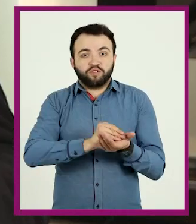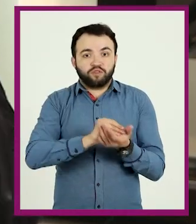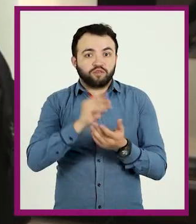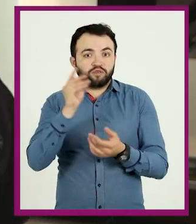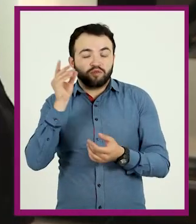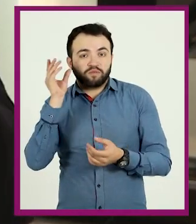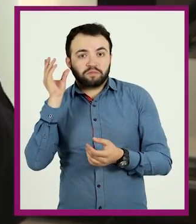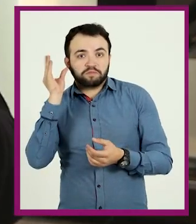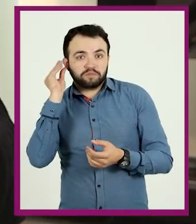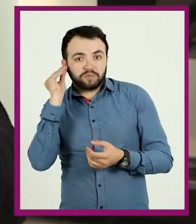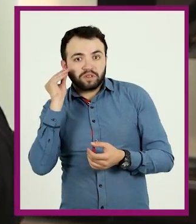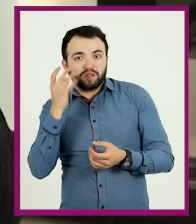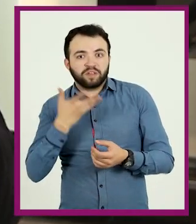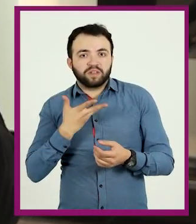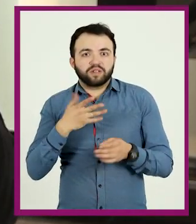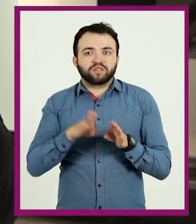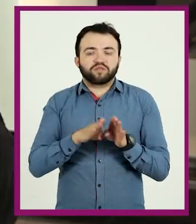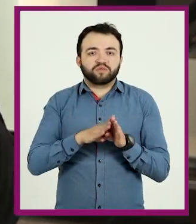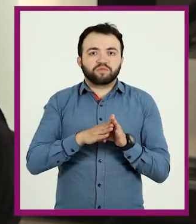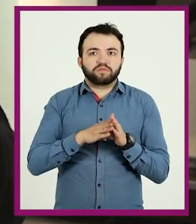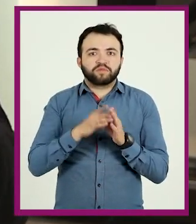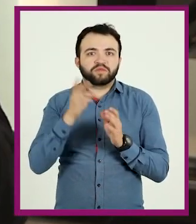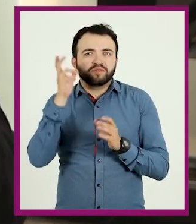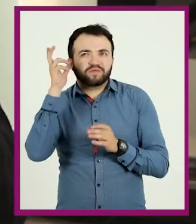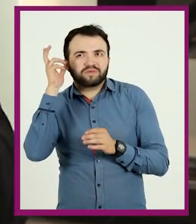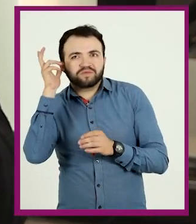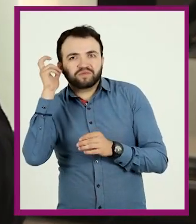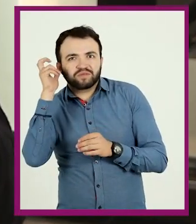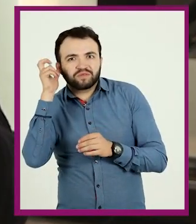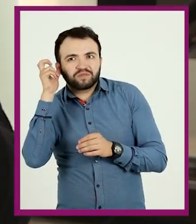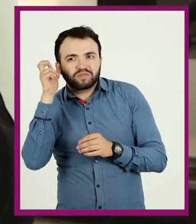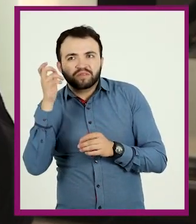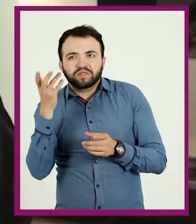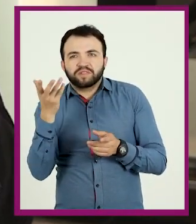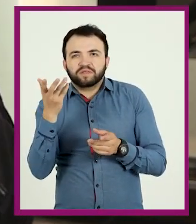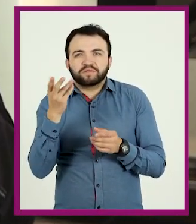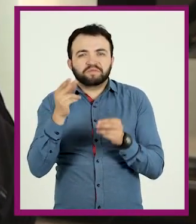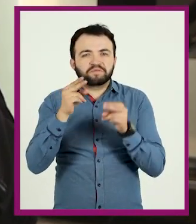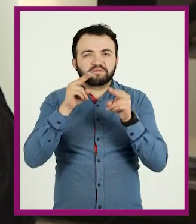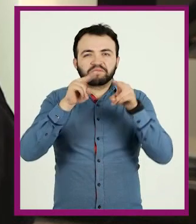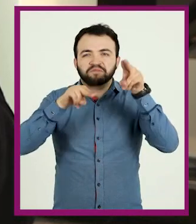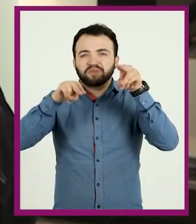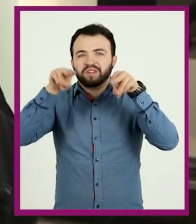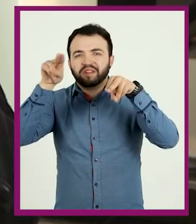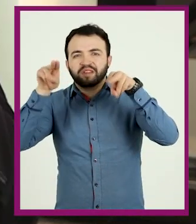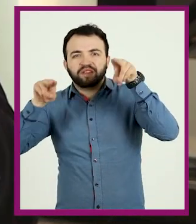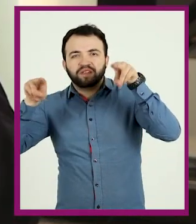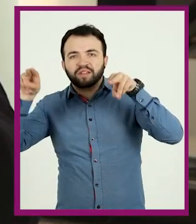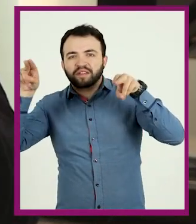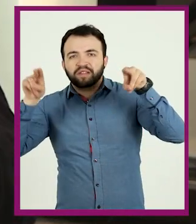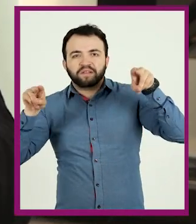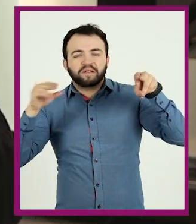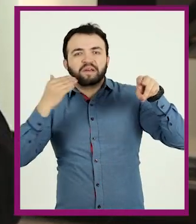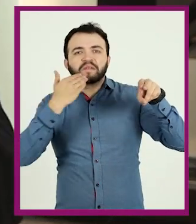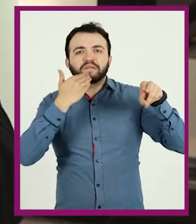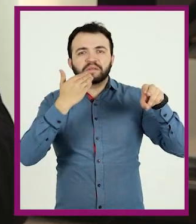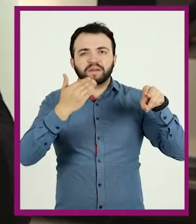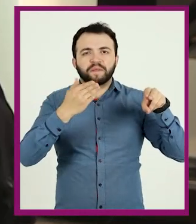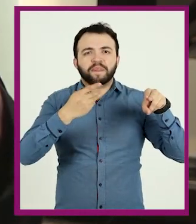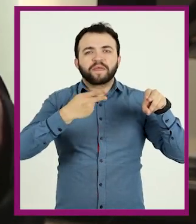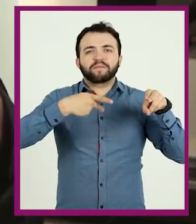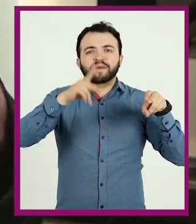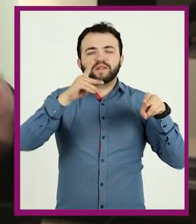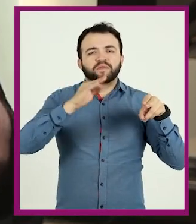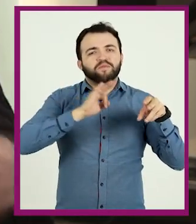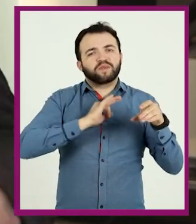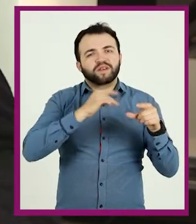toda lo es. Monofónica quiere decir que suele predominar una melodía y no hay una armonización o melodías paralelas, digamos, haciendo